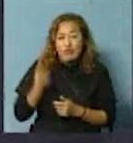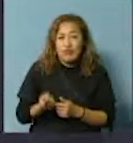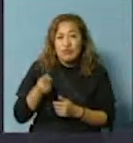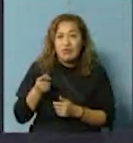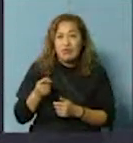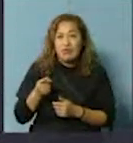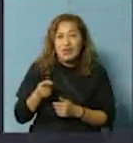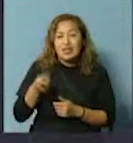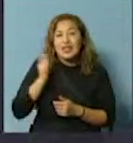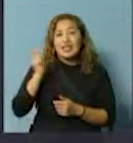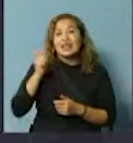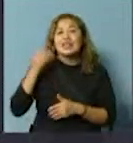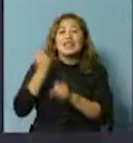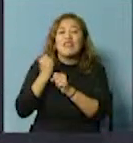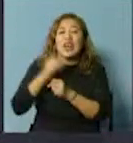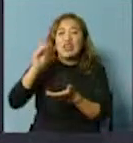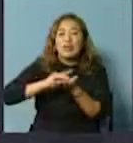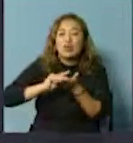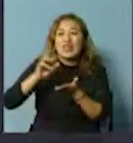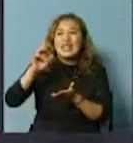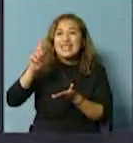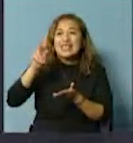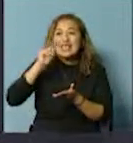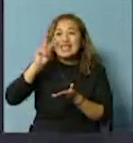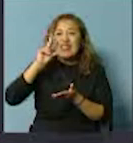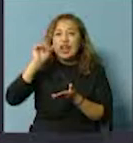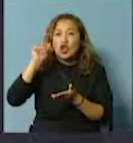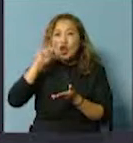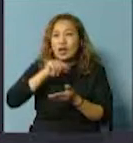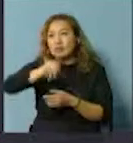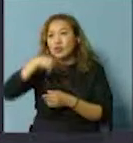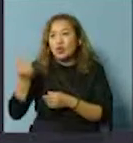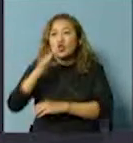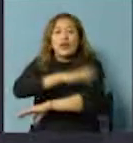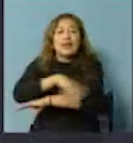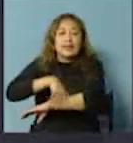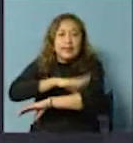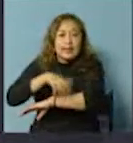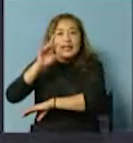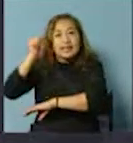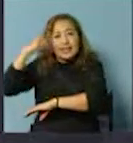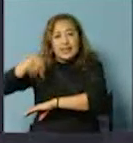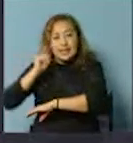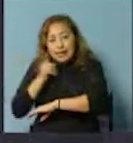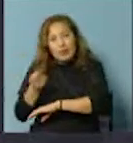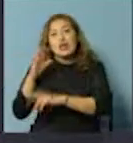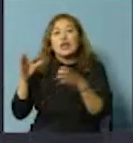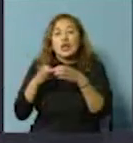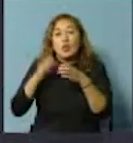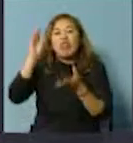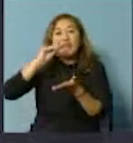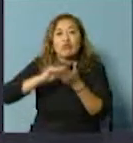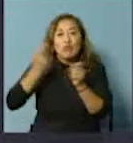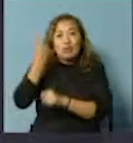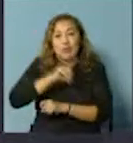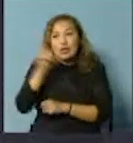quien se desempeña como diputado rubén rivarola está el frente de izquierda con gastón rem y encabezando la lista de diputados